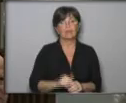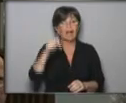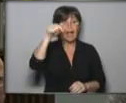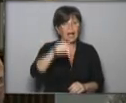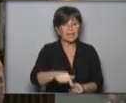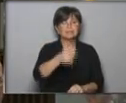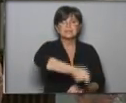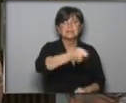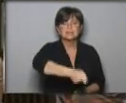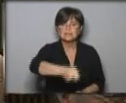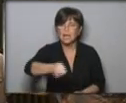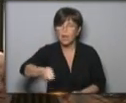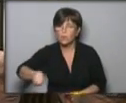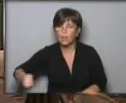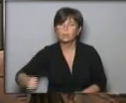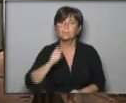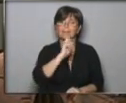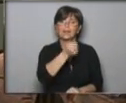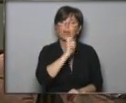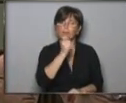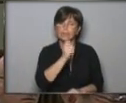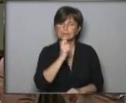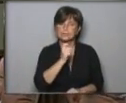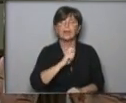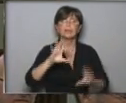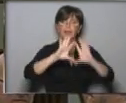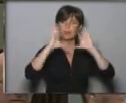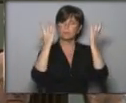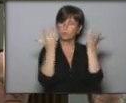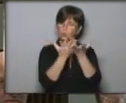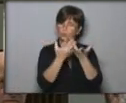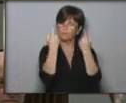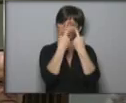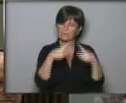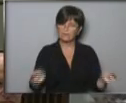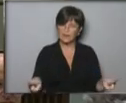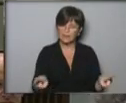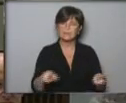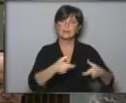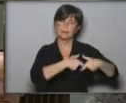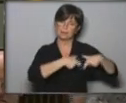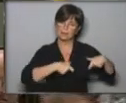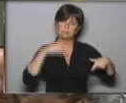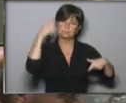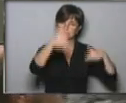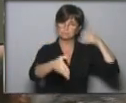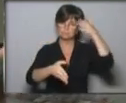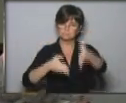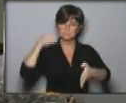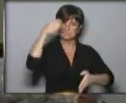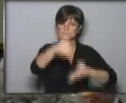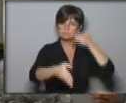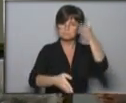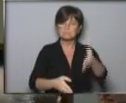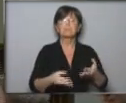Aquí está saludando a periodistas de distintas partes del mundo, acreditados en la Santa Sede o para